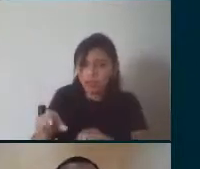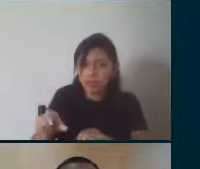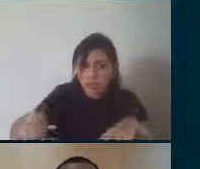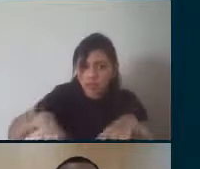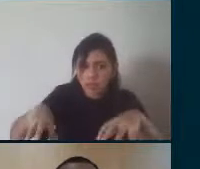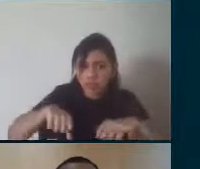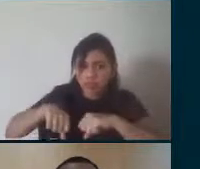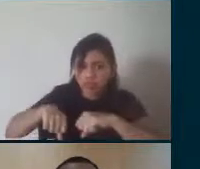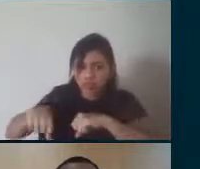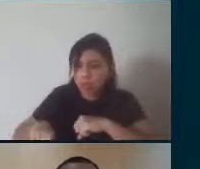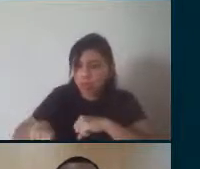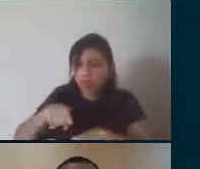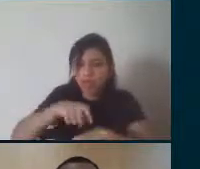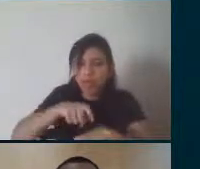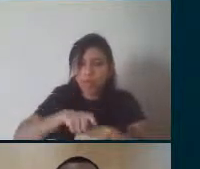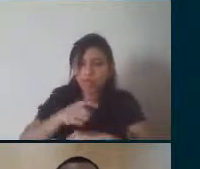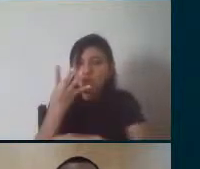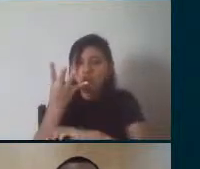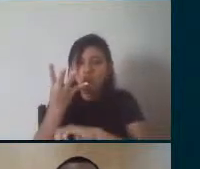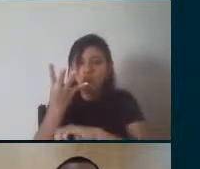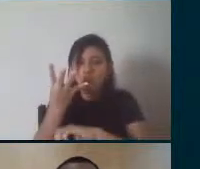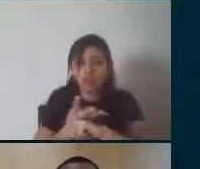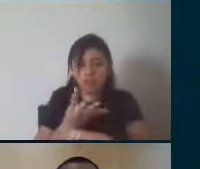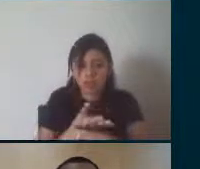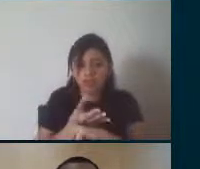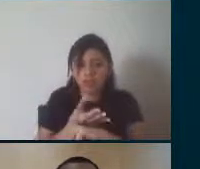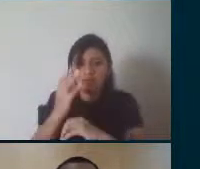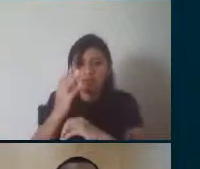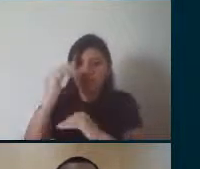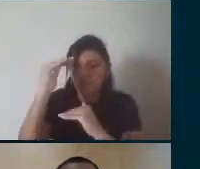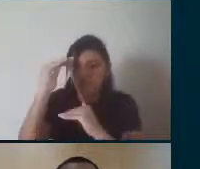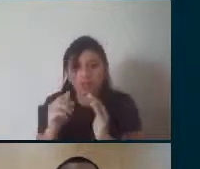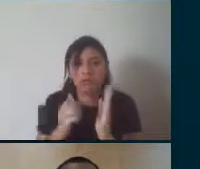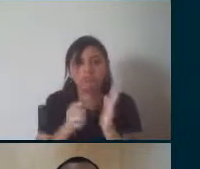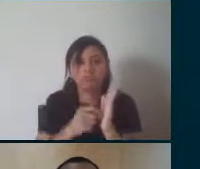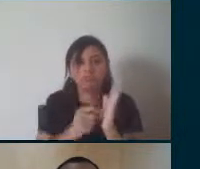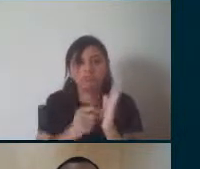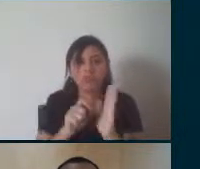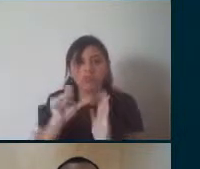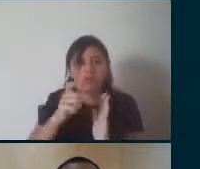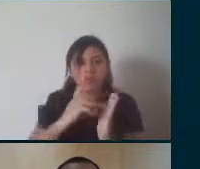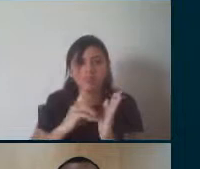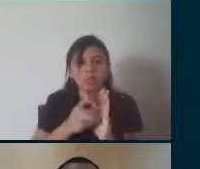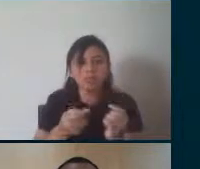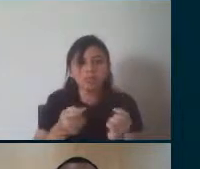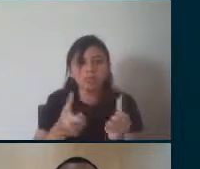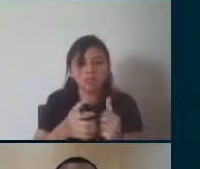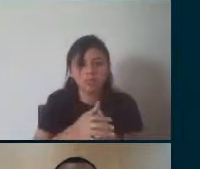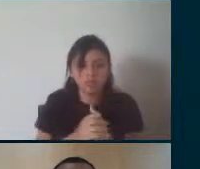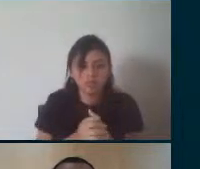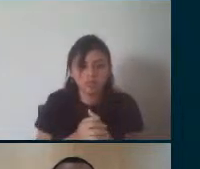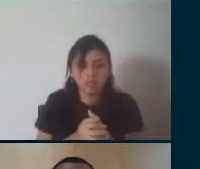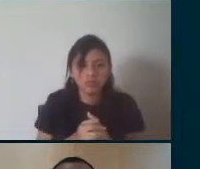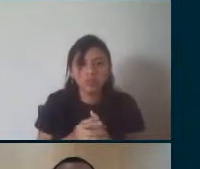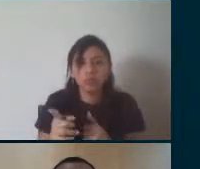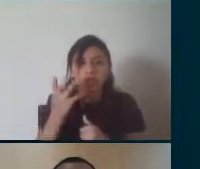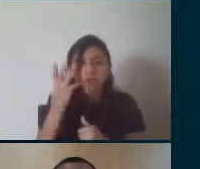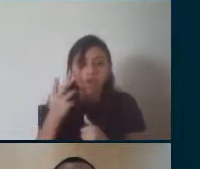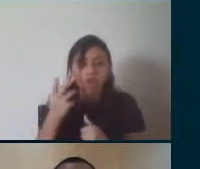horas a 10 minutos. Algunos de estos reportes son de frecuencia diarias y otros